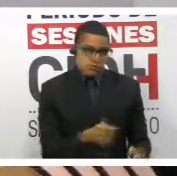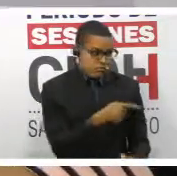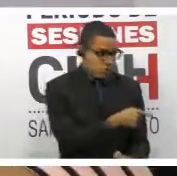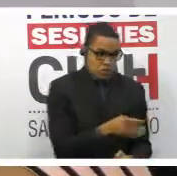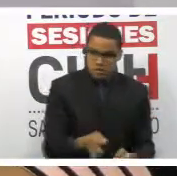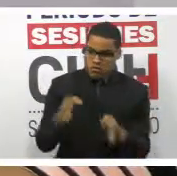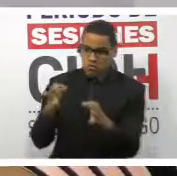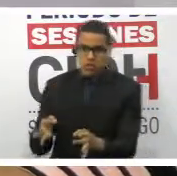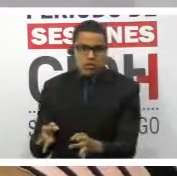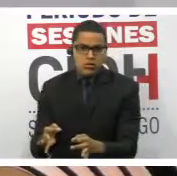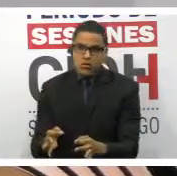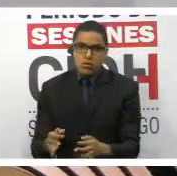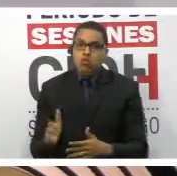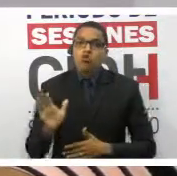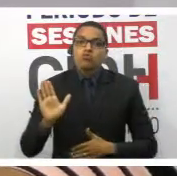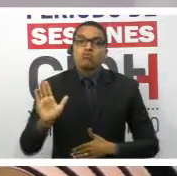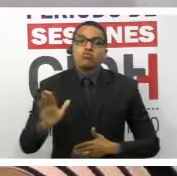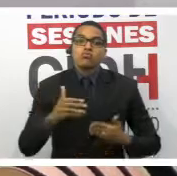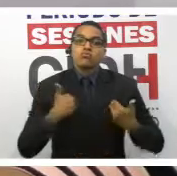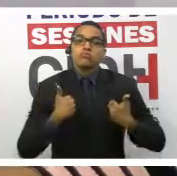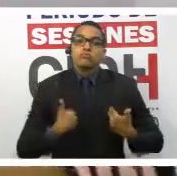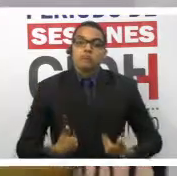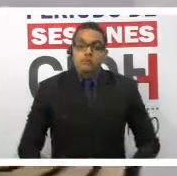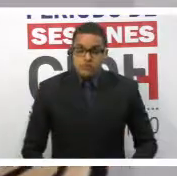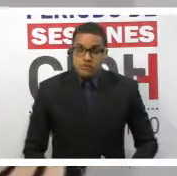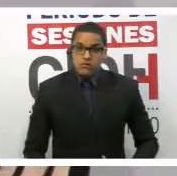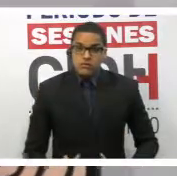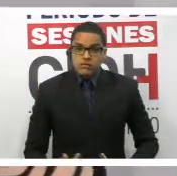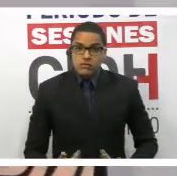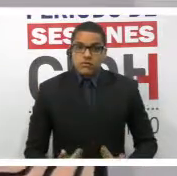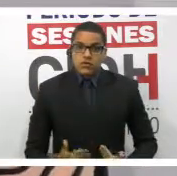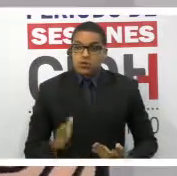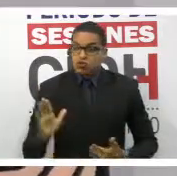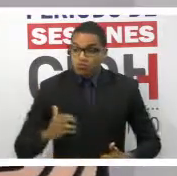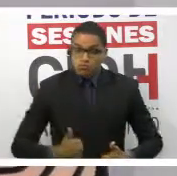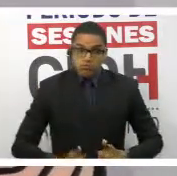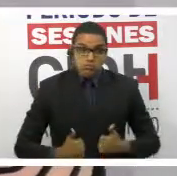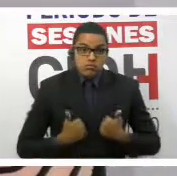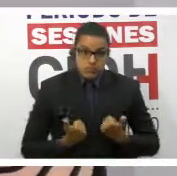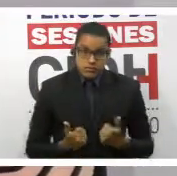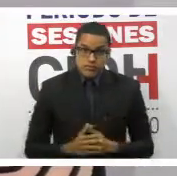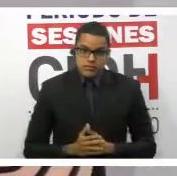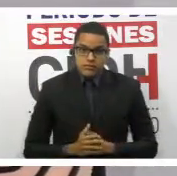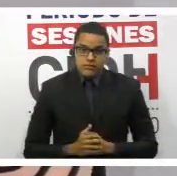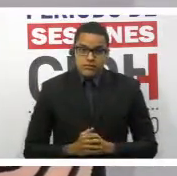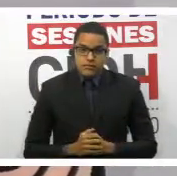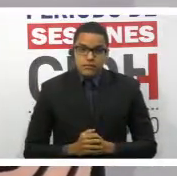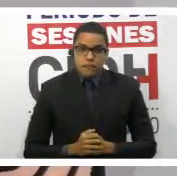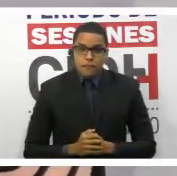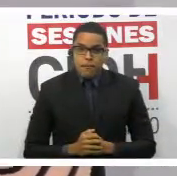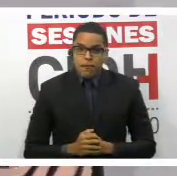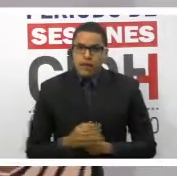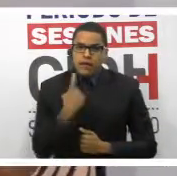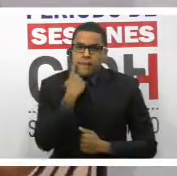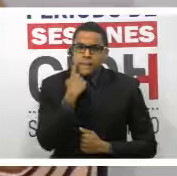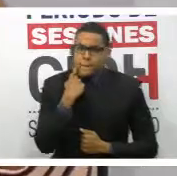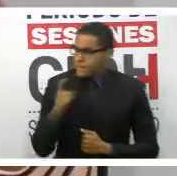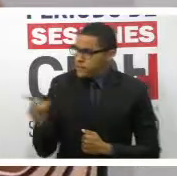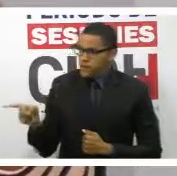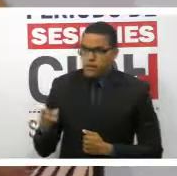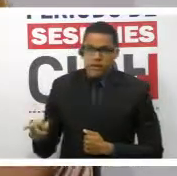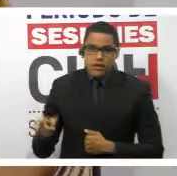presentación ustedes han señalado qué para las